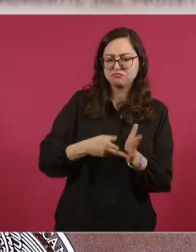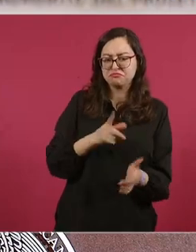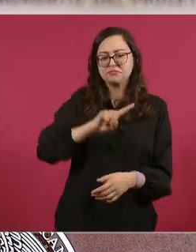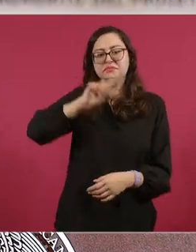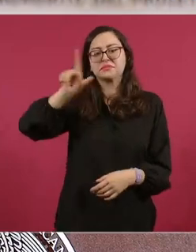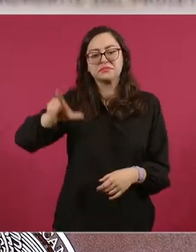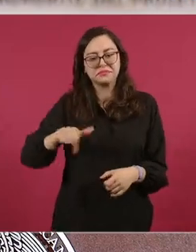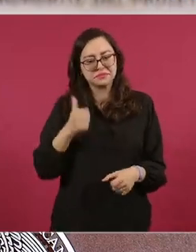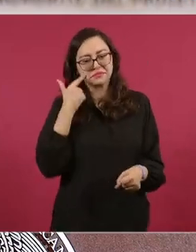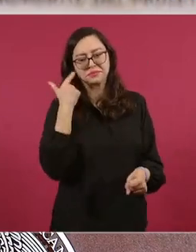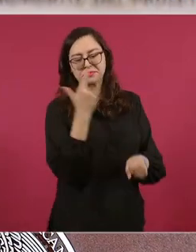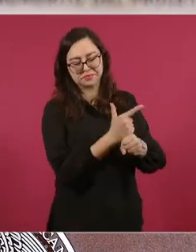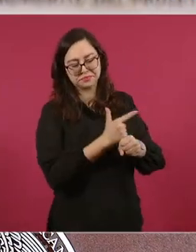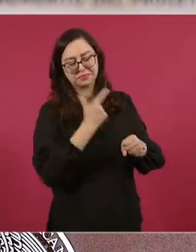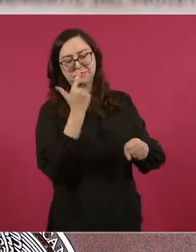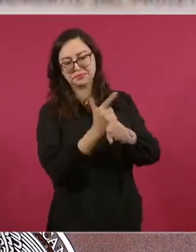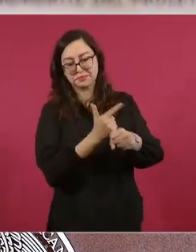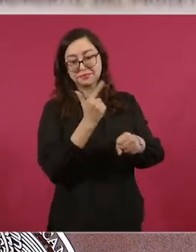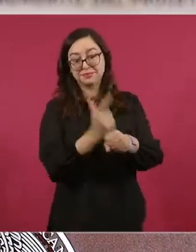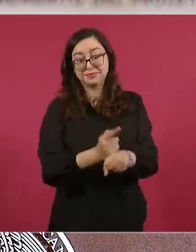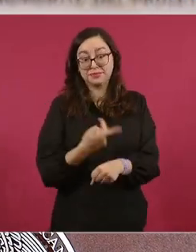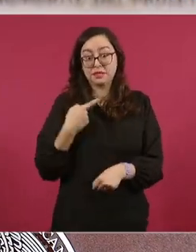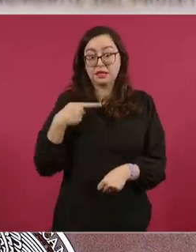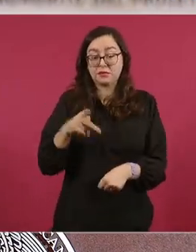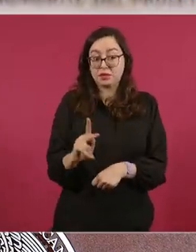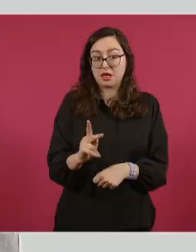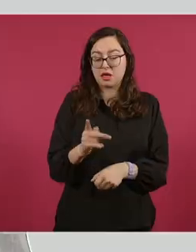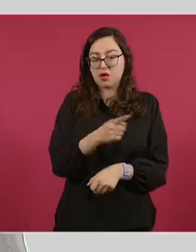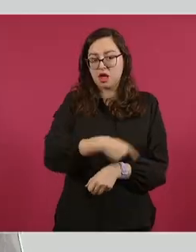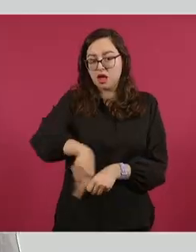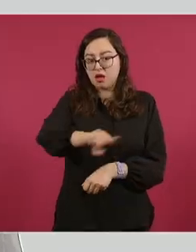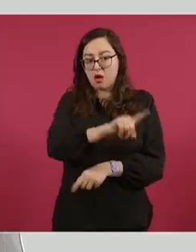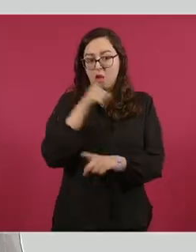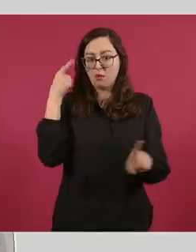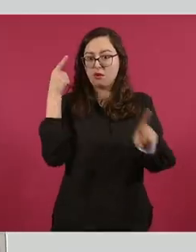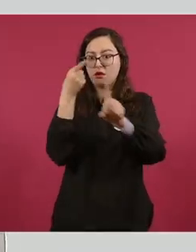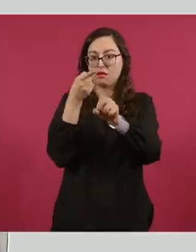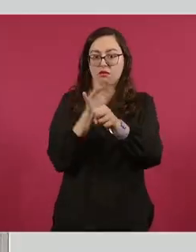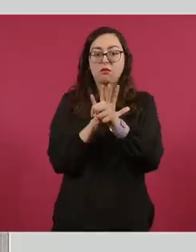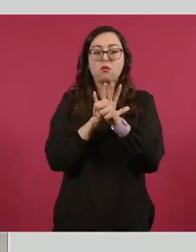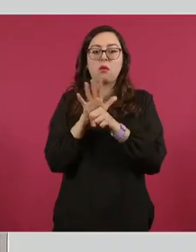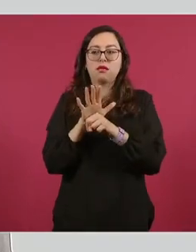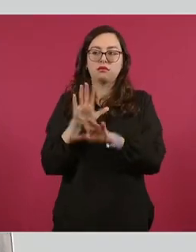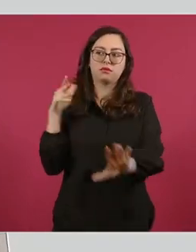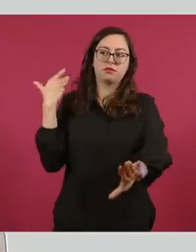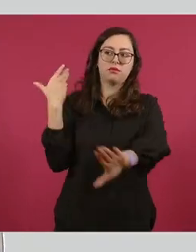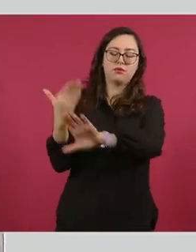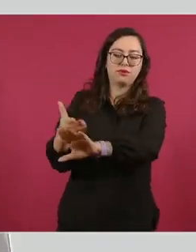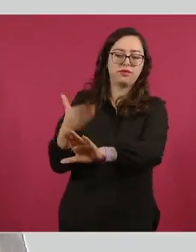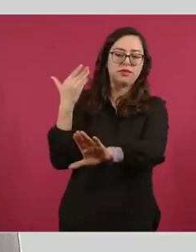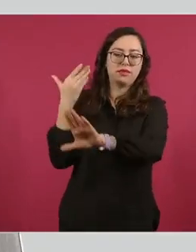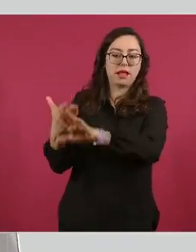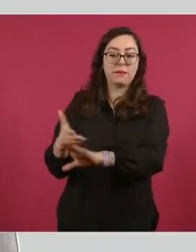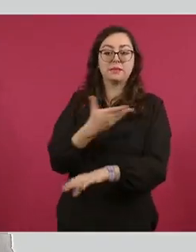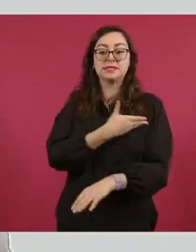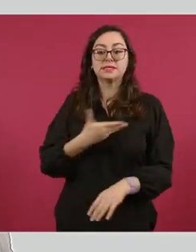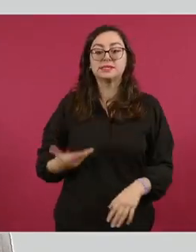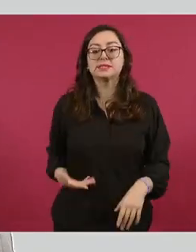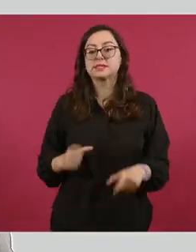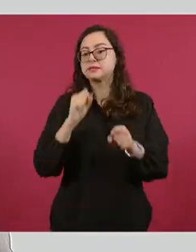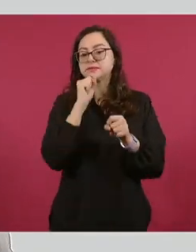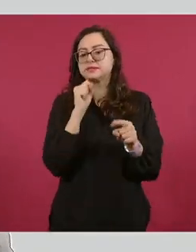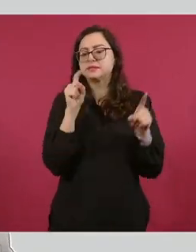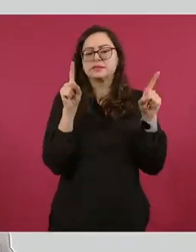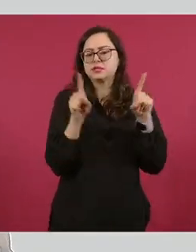se usan para desacreditar al presidente. Así lo han hecho, ustedes recordarán, con otras obras